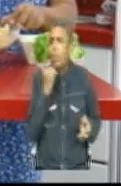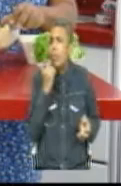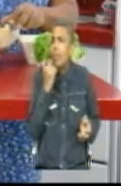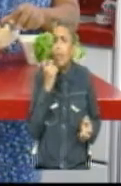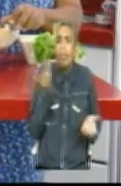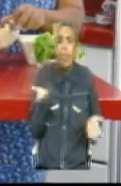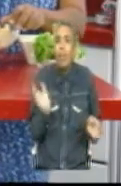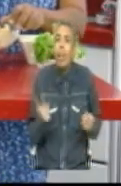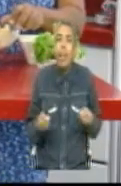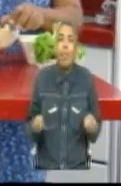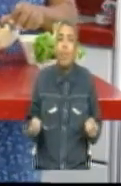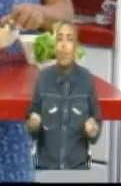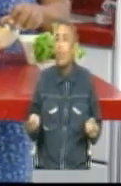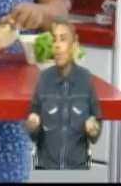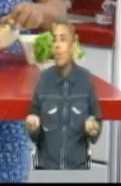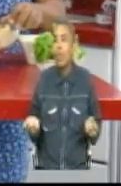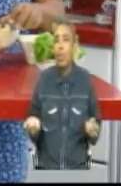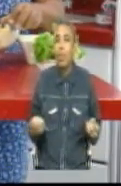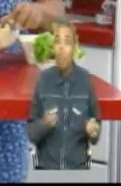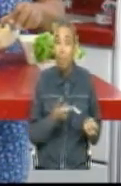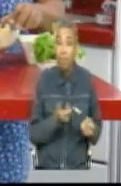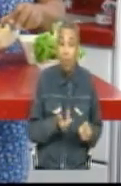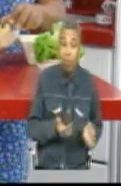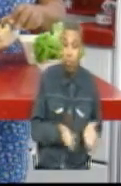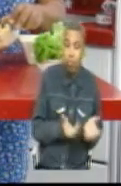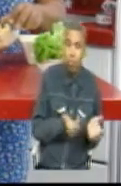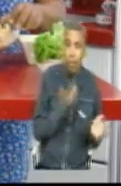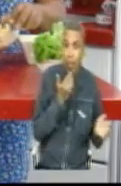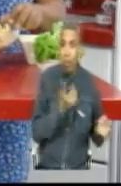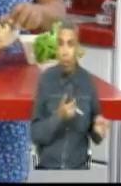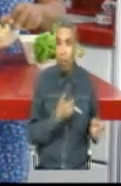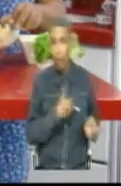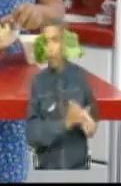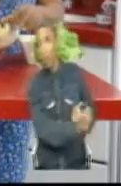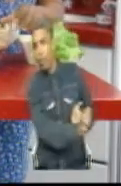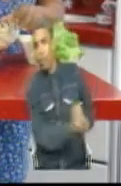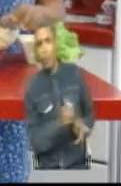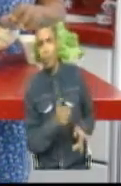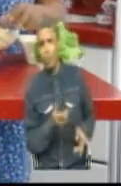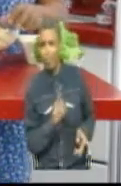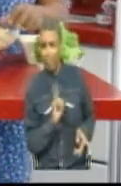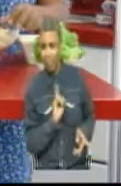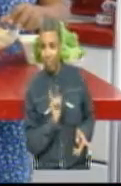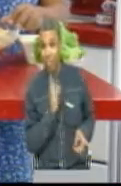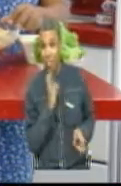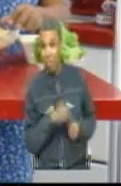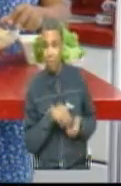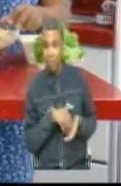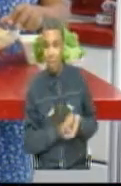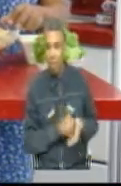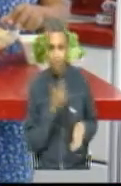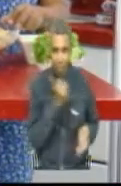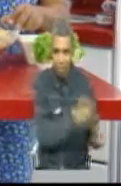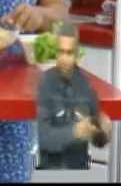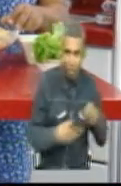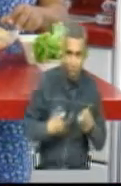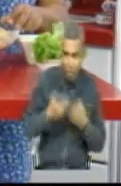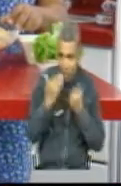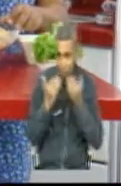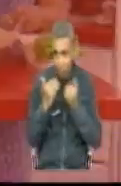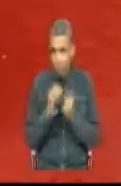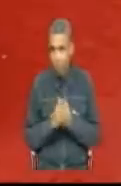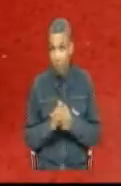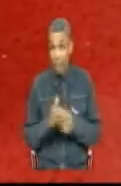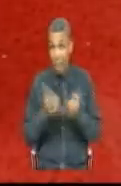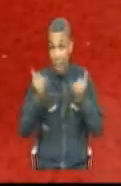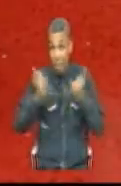puede dejar de decir que no se va a como la receta cuando acabamos el programa pues normalmente siempre que se acaba el programa todos empezamos a aplicar